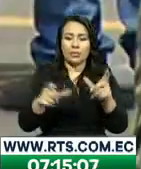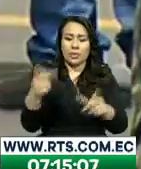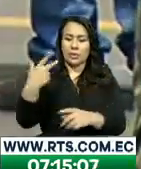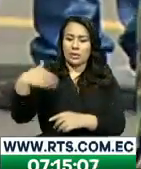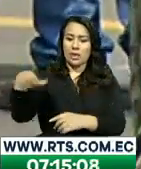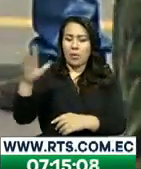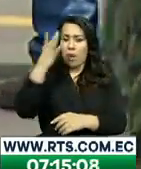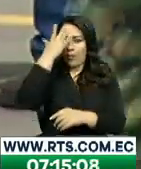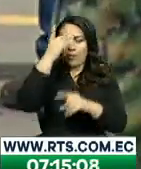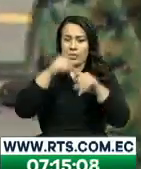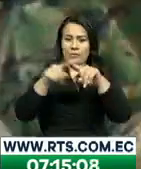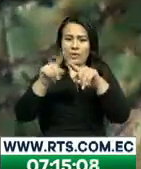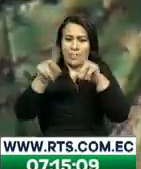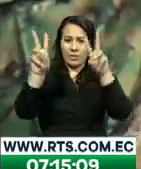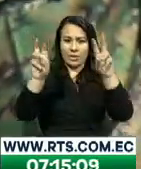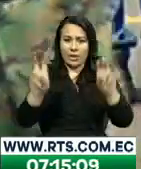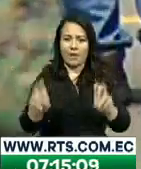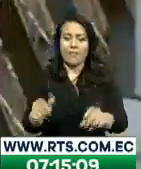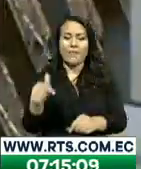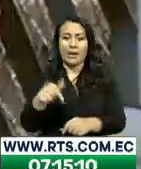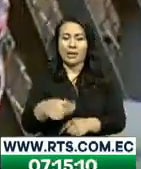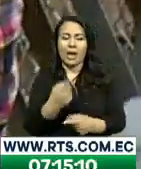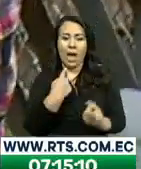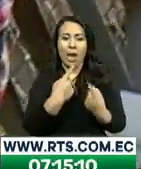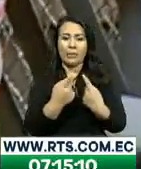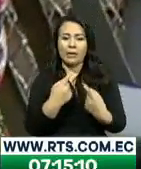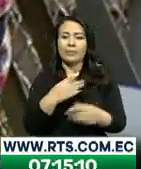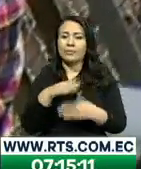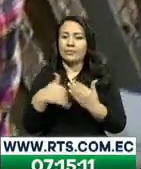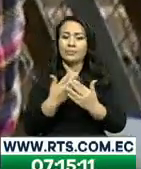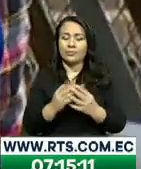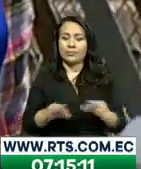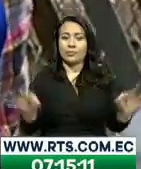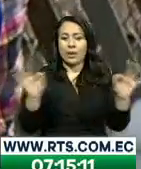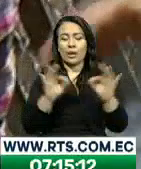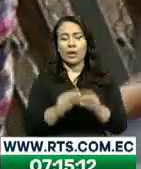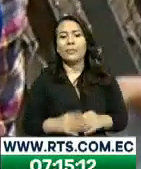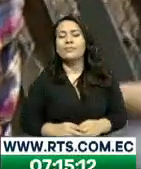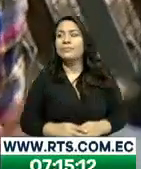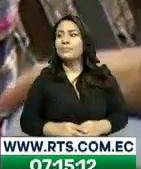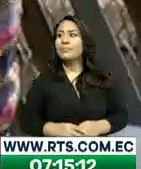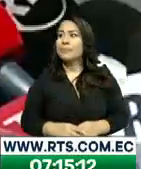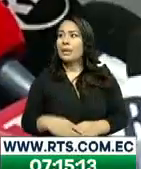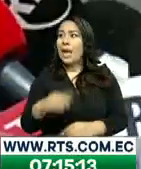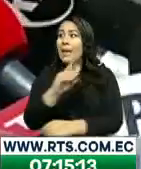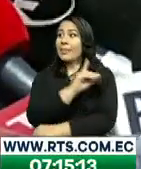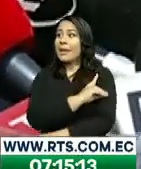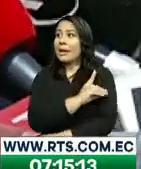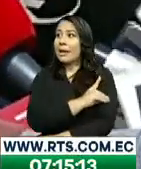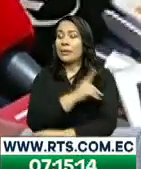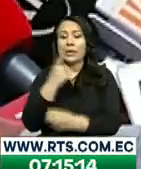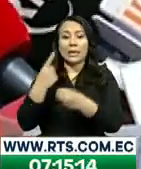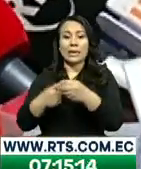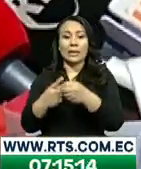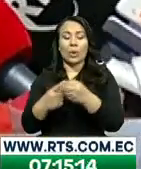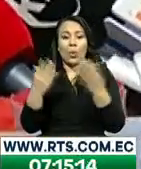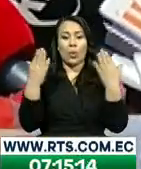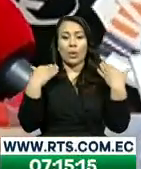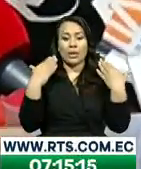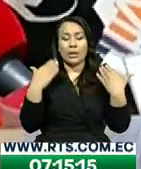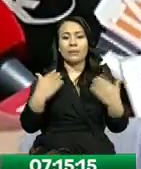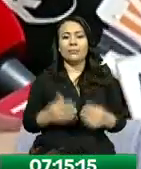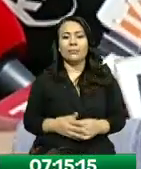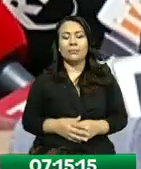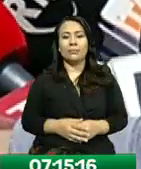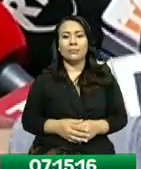otras coyunturas que acá atizaron un debate sinuoso. Ante nuestras representaciones diplomáticas, tanto en Quito como en Guayaquil, ha